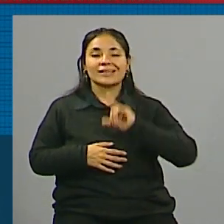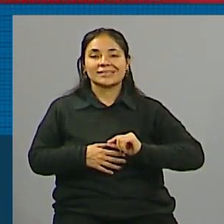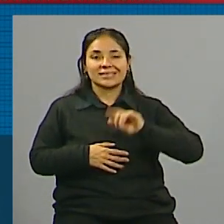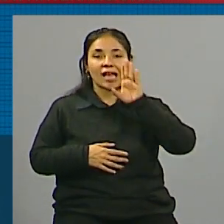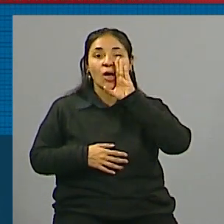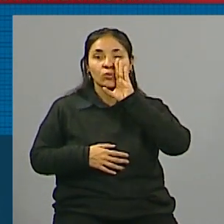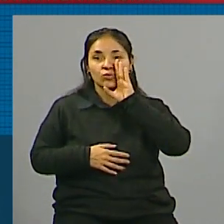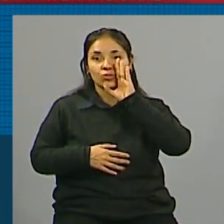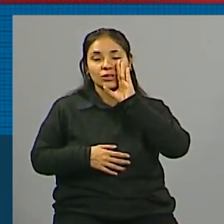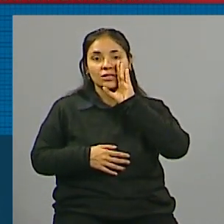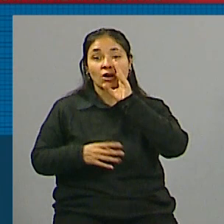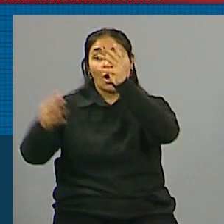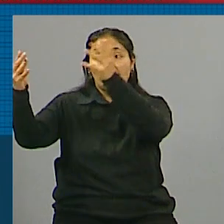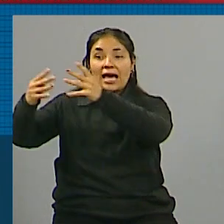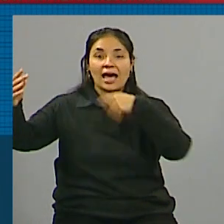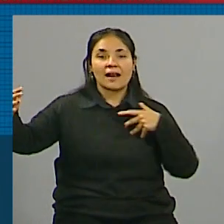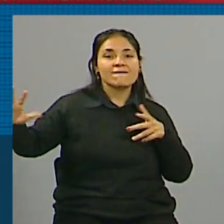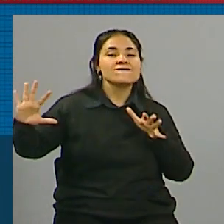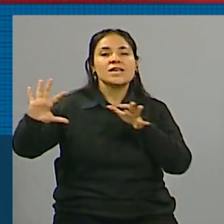directo o indirecto muy vinculado,